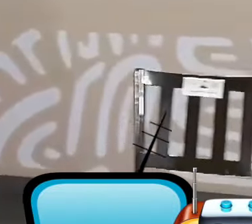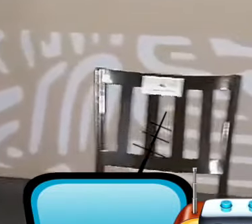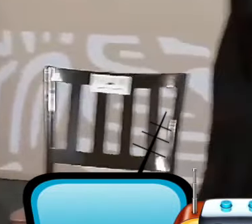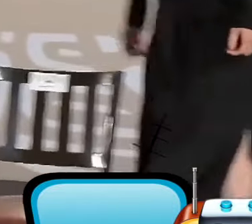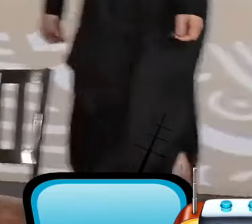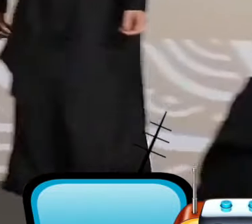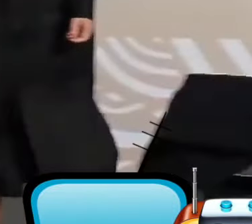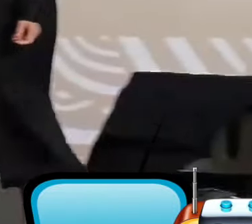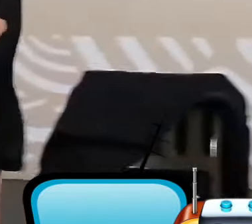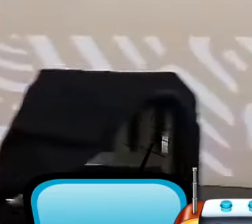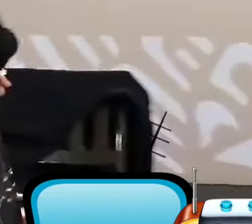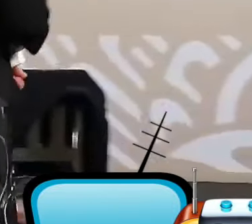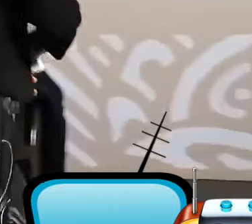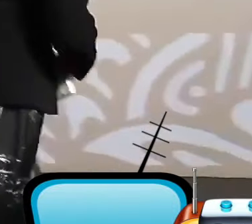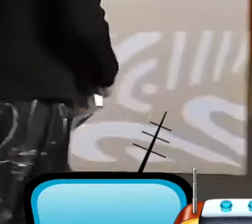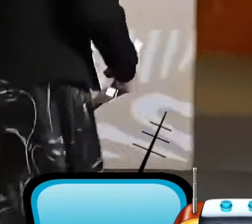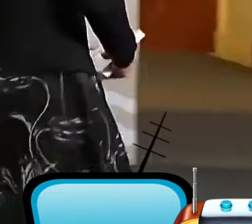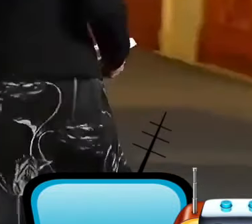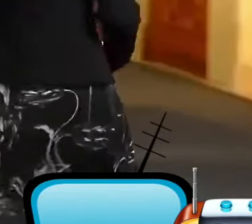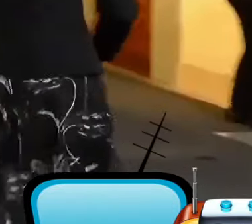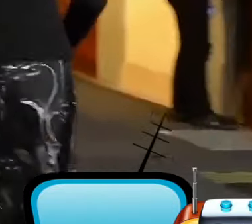Y se despidieron.